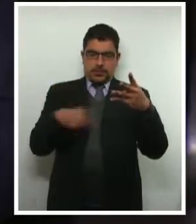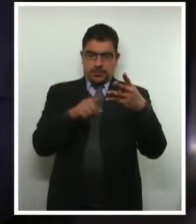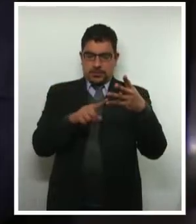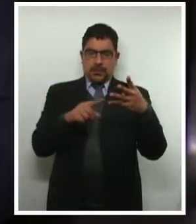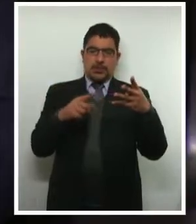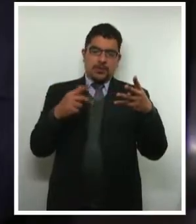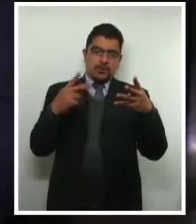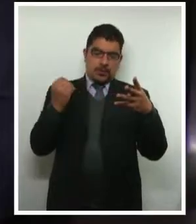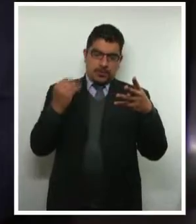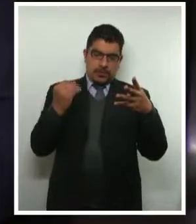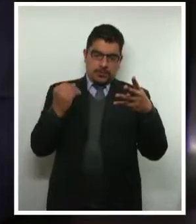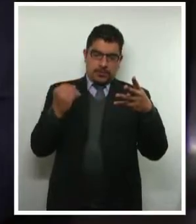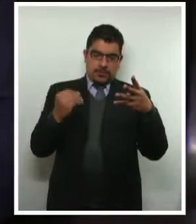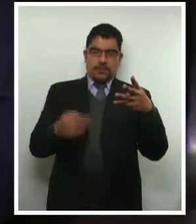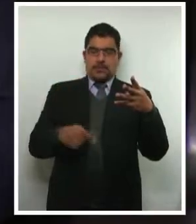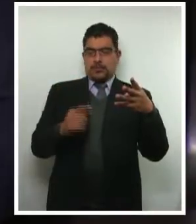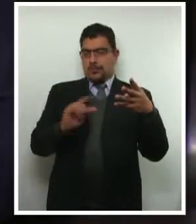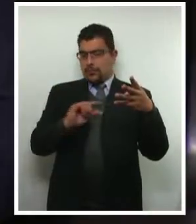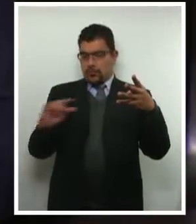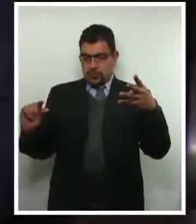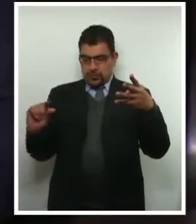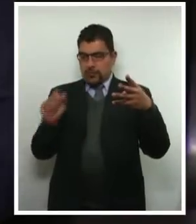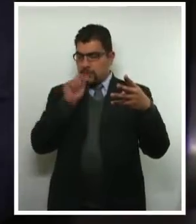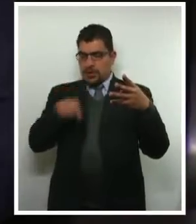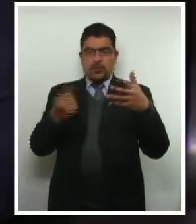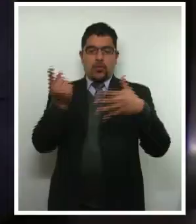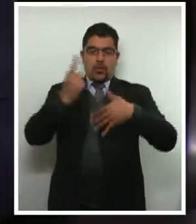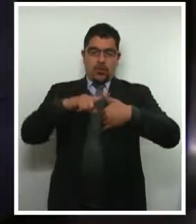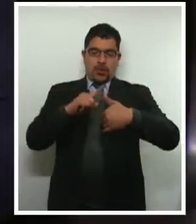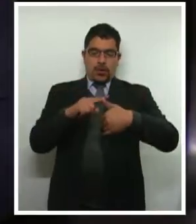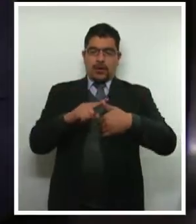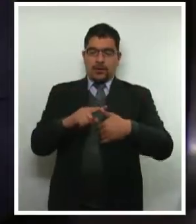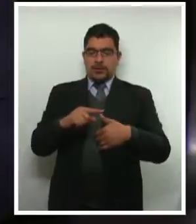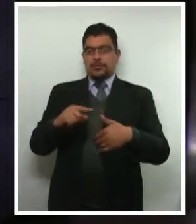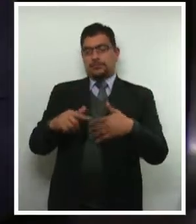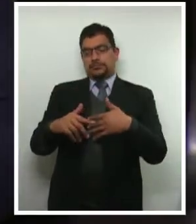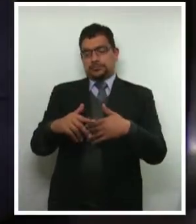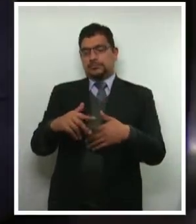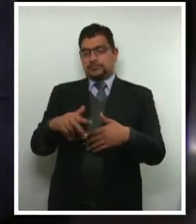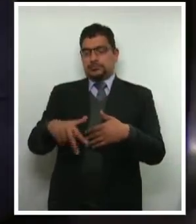el artículo 9º, primer párrafo, y el artículo